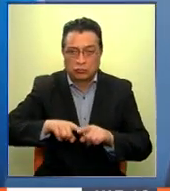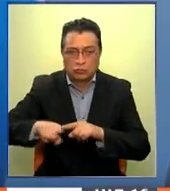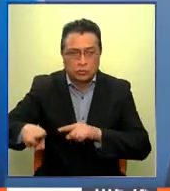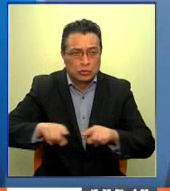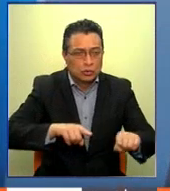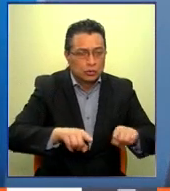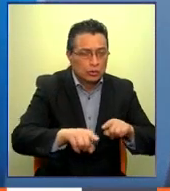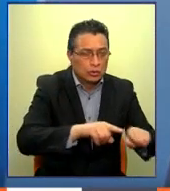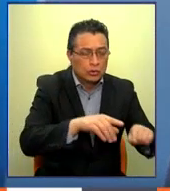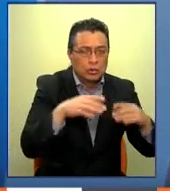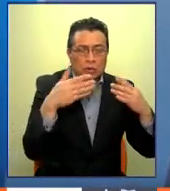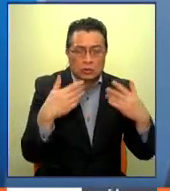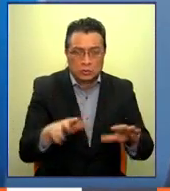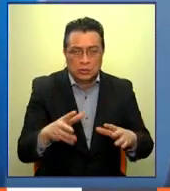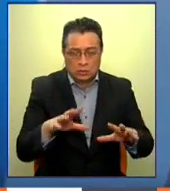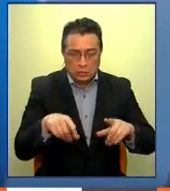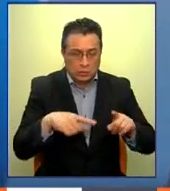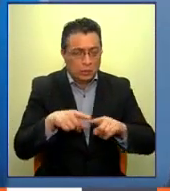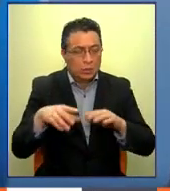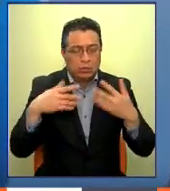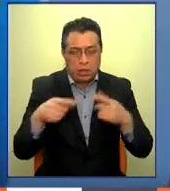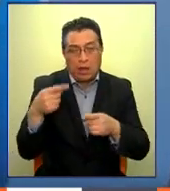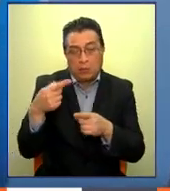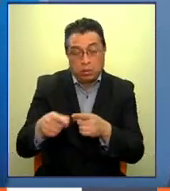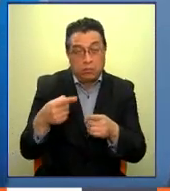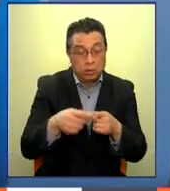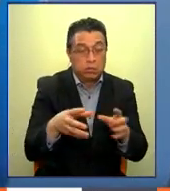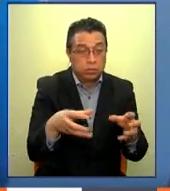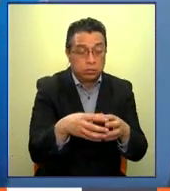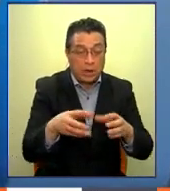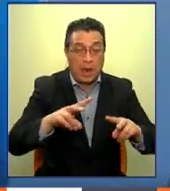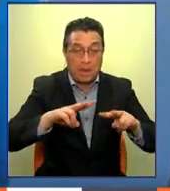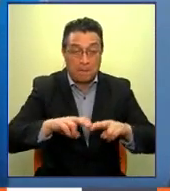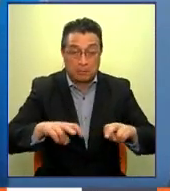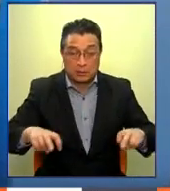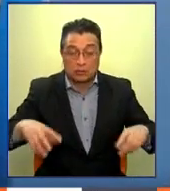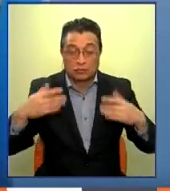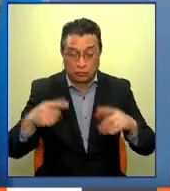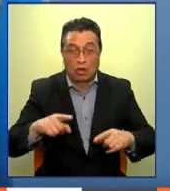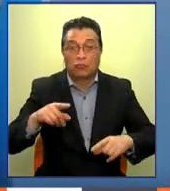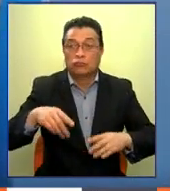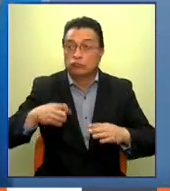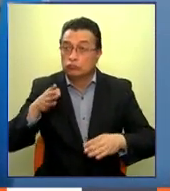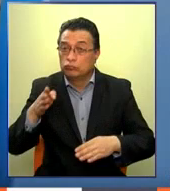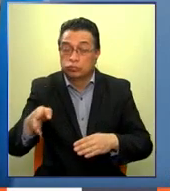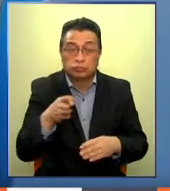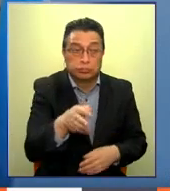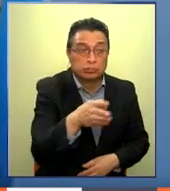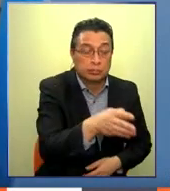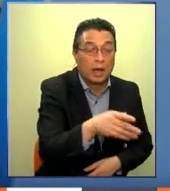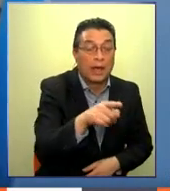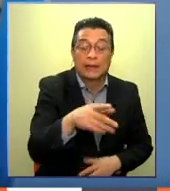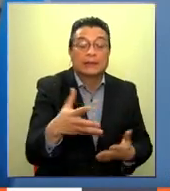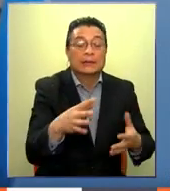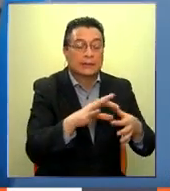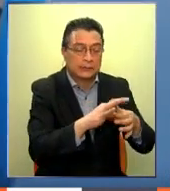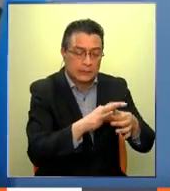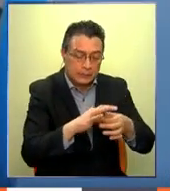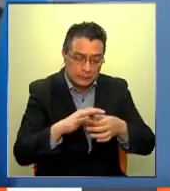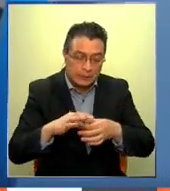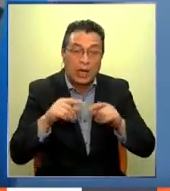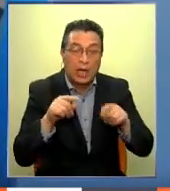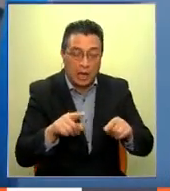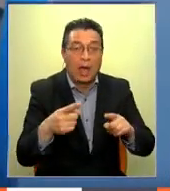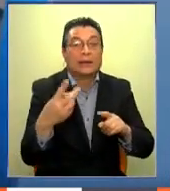logrando establecer a través de las diferentes actuaciones investigativas desarrolladas en terreno que en los hechos investigados habían